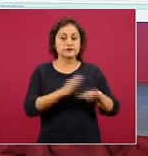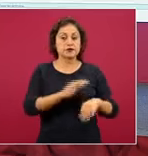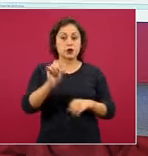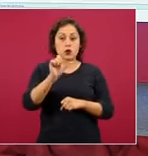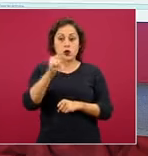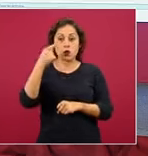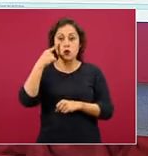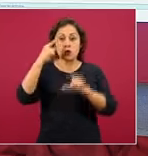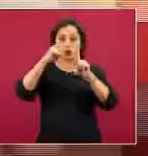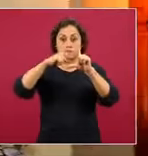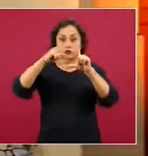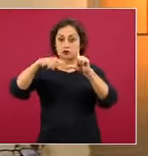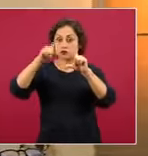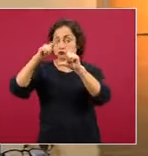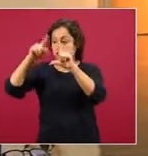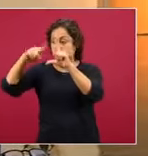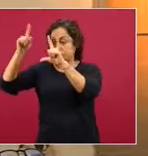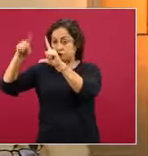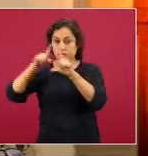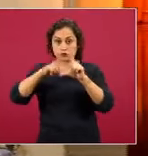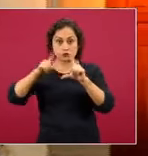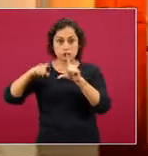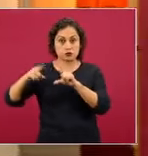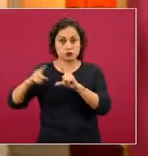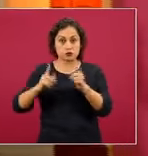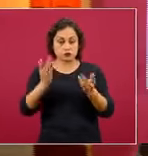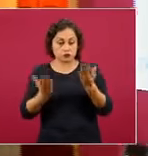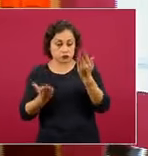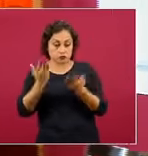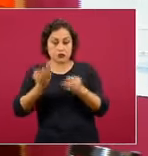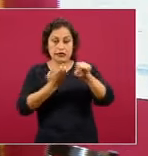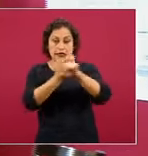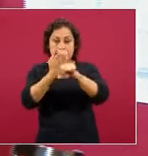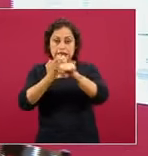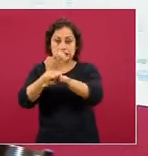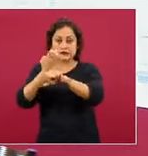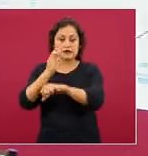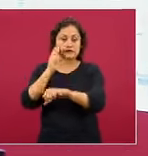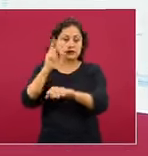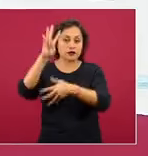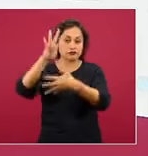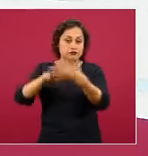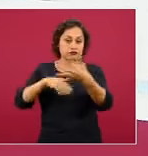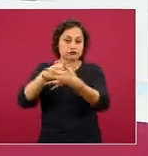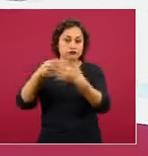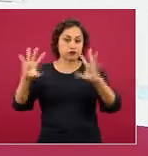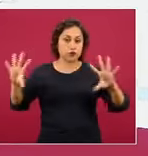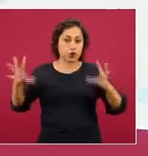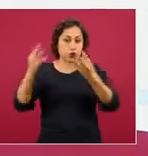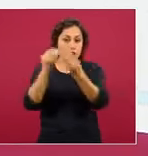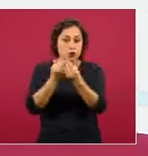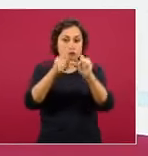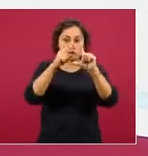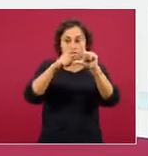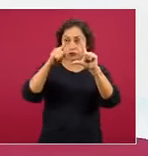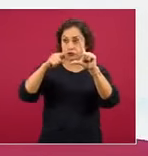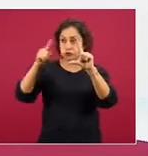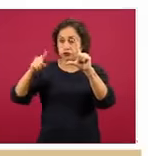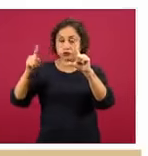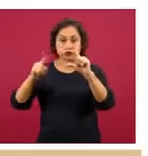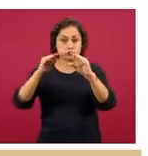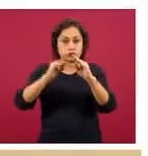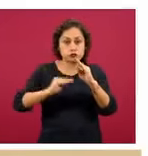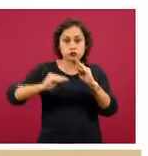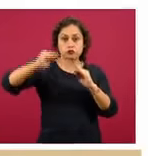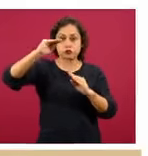comparar las curvas. En cada una de las entidades podemos ver todas las curvas en porcentaje de exceso y podemos ver en qué